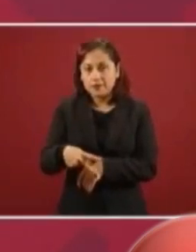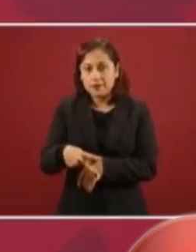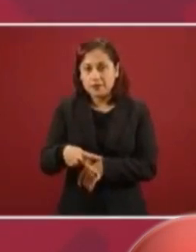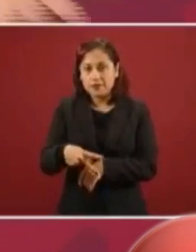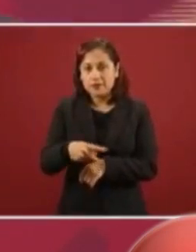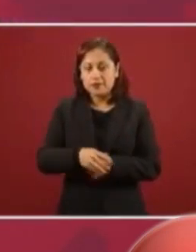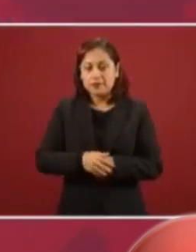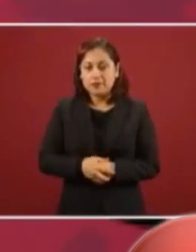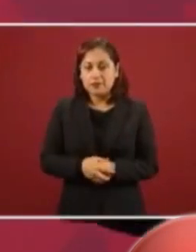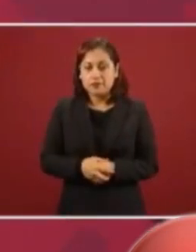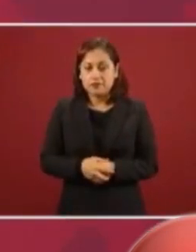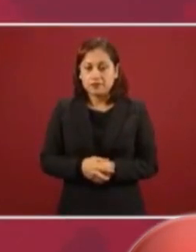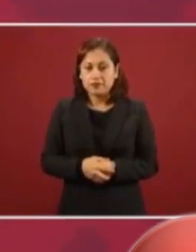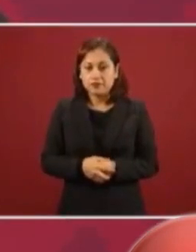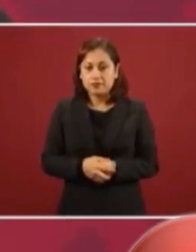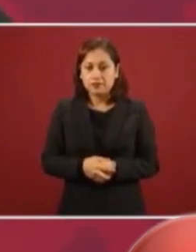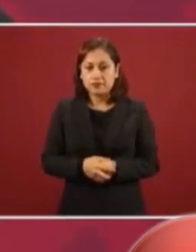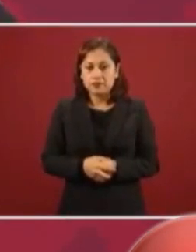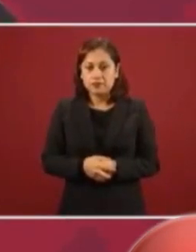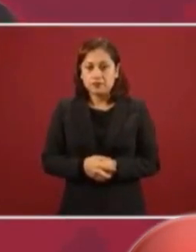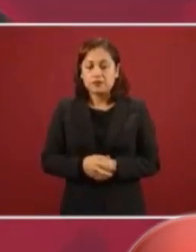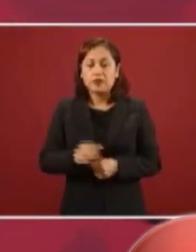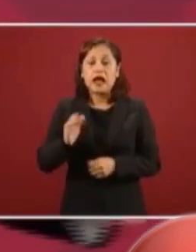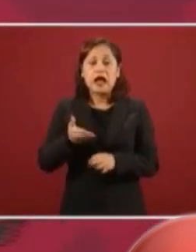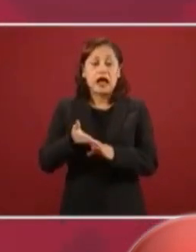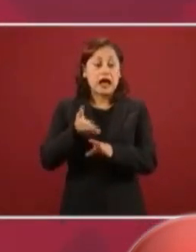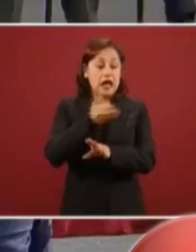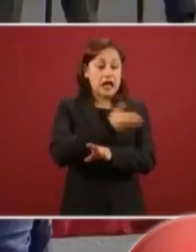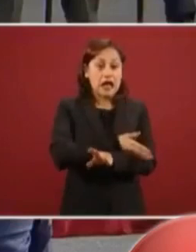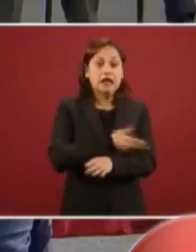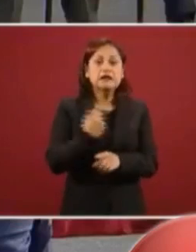donde gobernaba la delincuencia